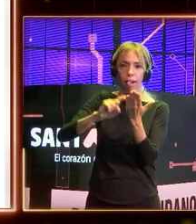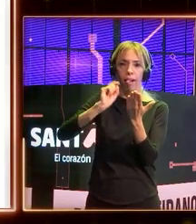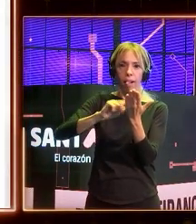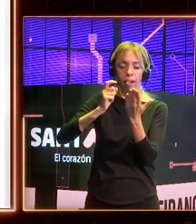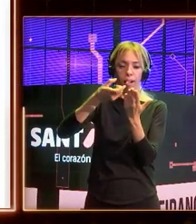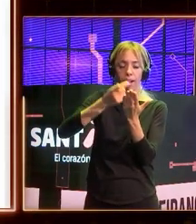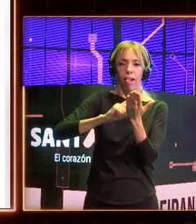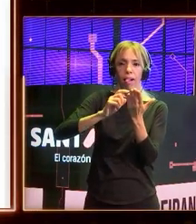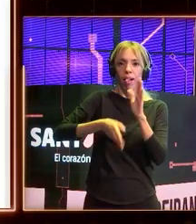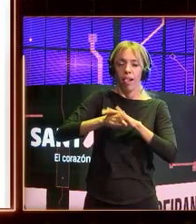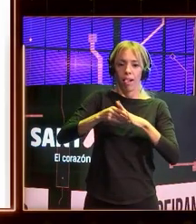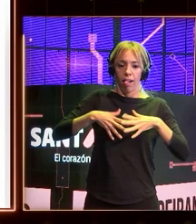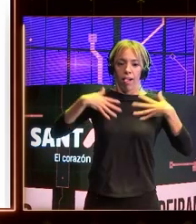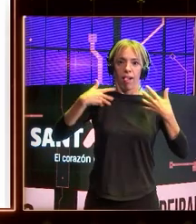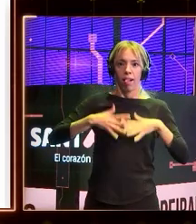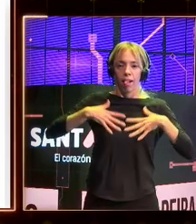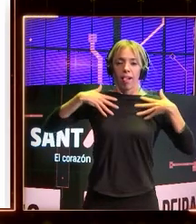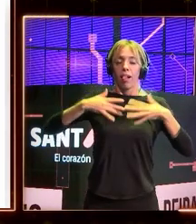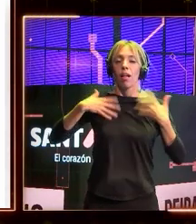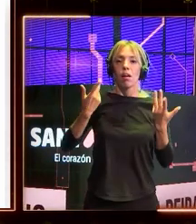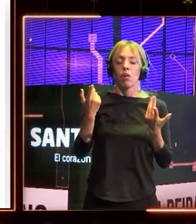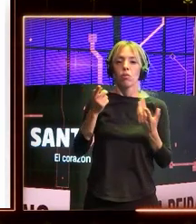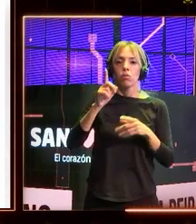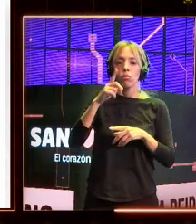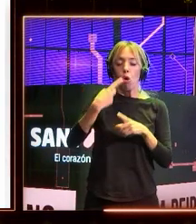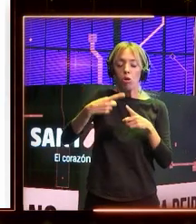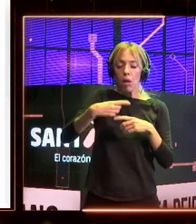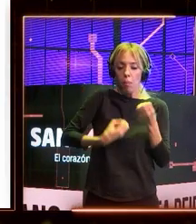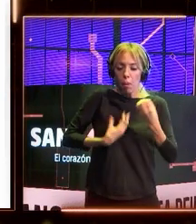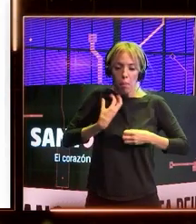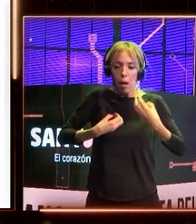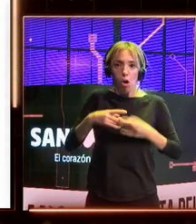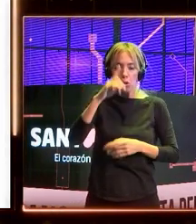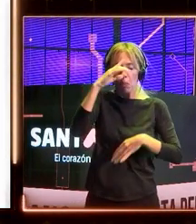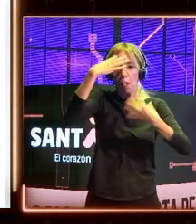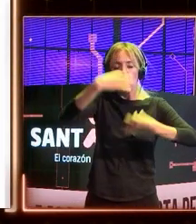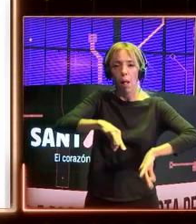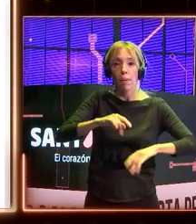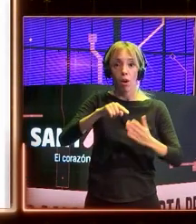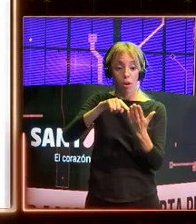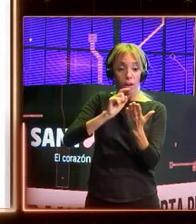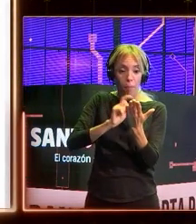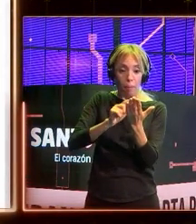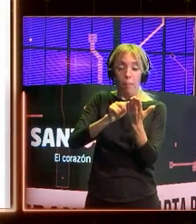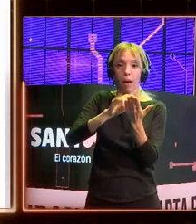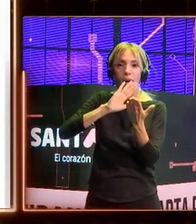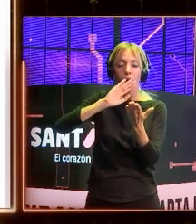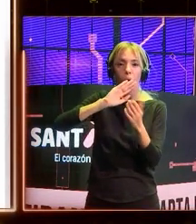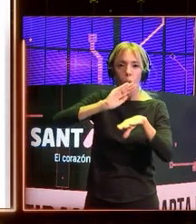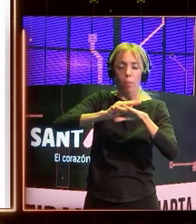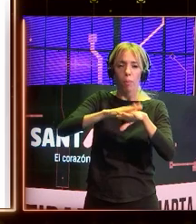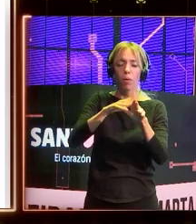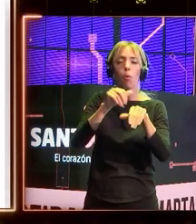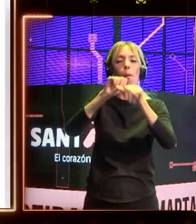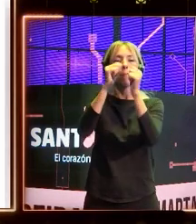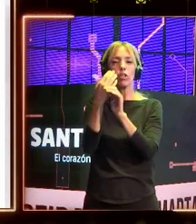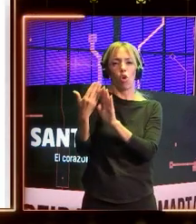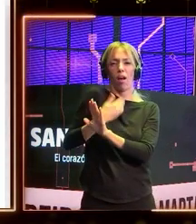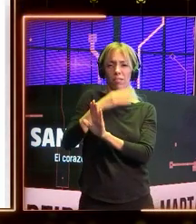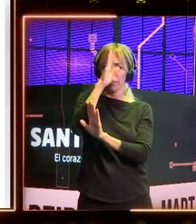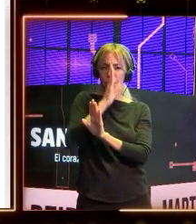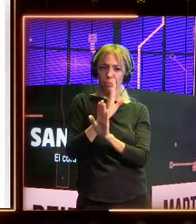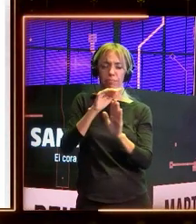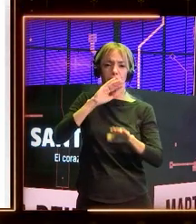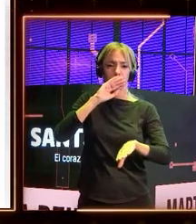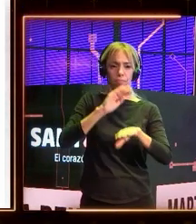y pasen cosas que no sabemos exactamente qué es lo que van a pasar, pero que obedecen a un patrón, ¿no? Esto, por motivos que ahora mismo no